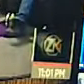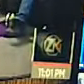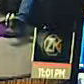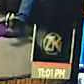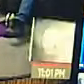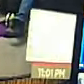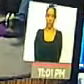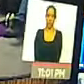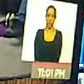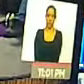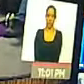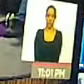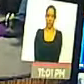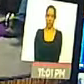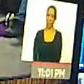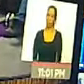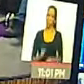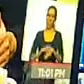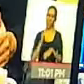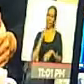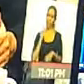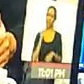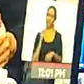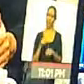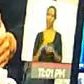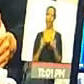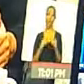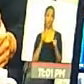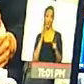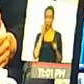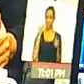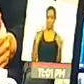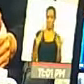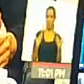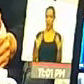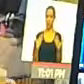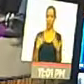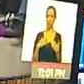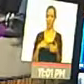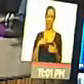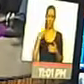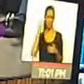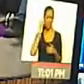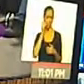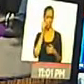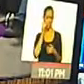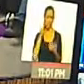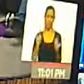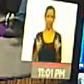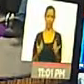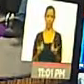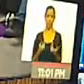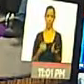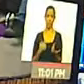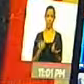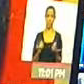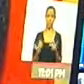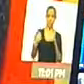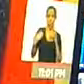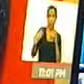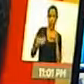Ay, ¿por qué no hablan con...? A diferencia de papá. Álcele con esa frase de papá, ¿de quién se la ha agarrado? De tu papá. Eso pone el documento.